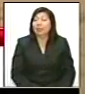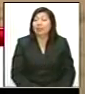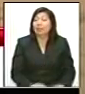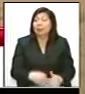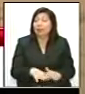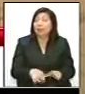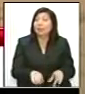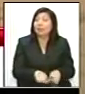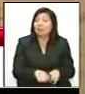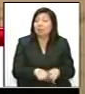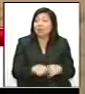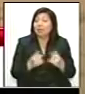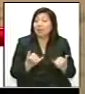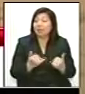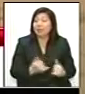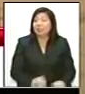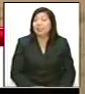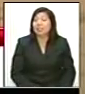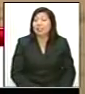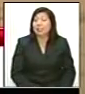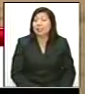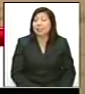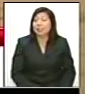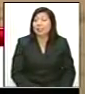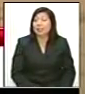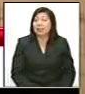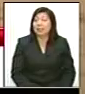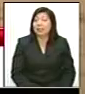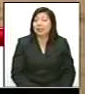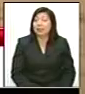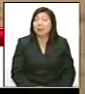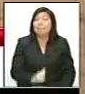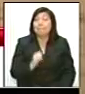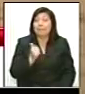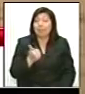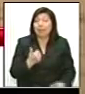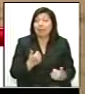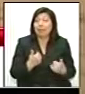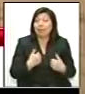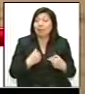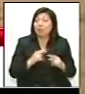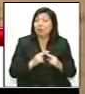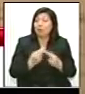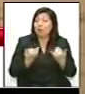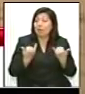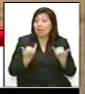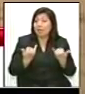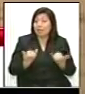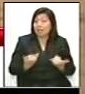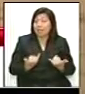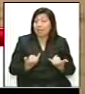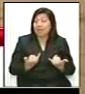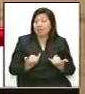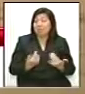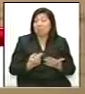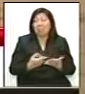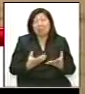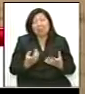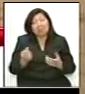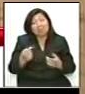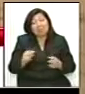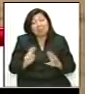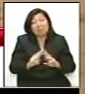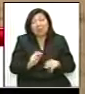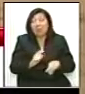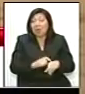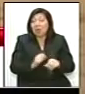también participa en eso, a través de la dependencia respectiva. Entonces, mañana tenemos una reunión acá, con los que quieran participar, porque es reunión de